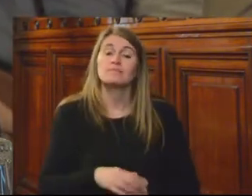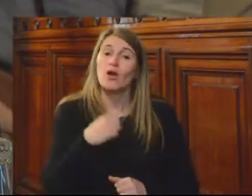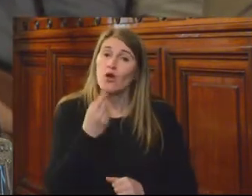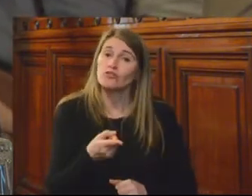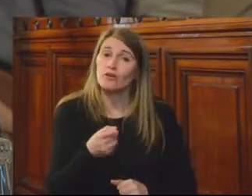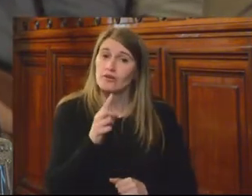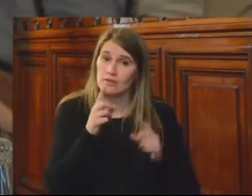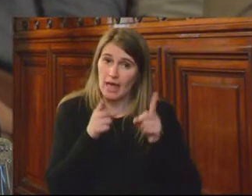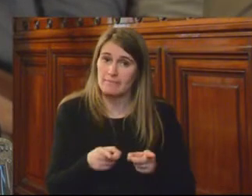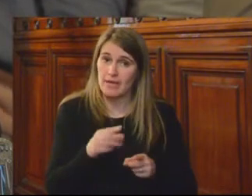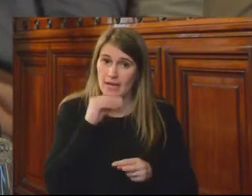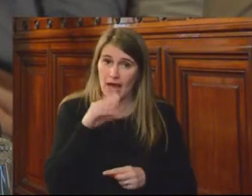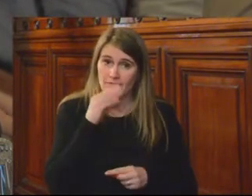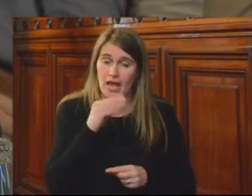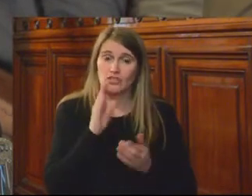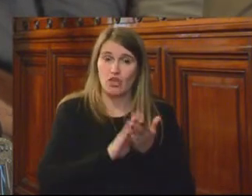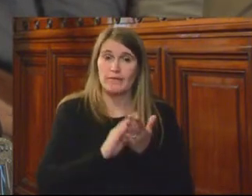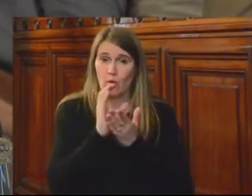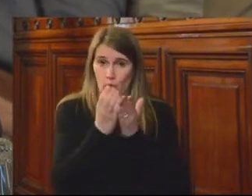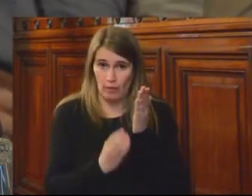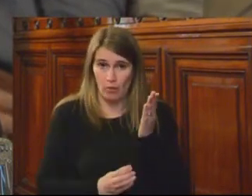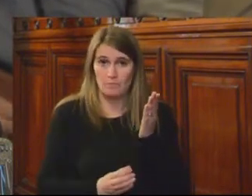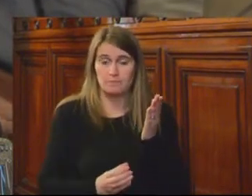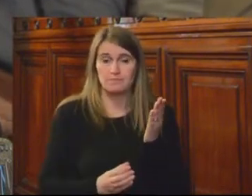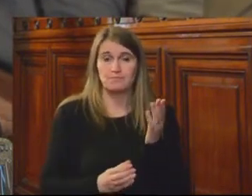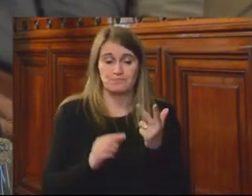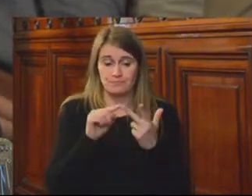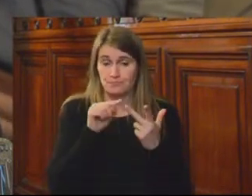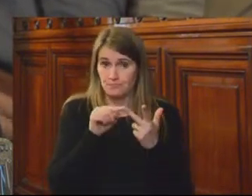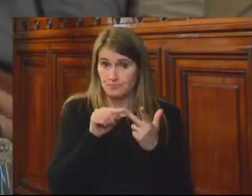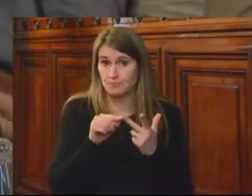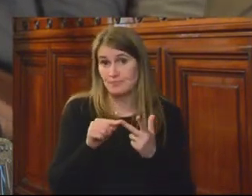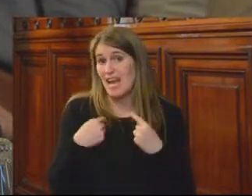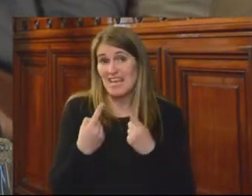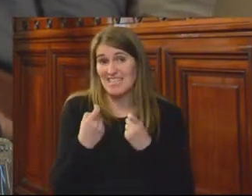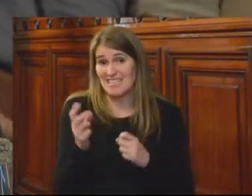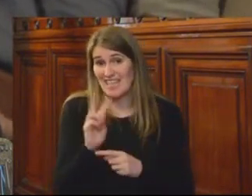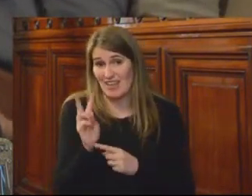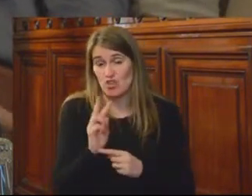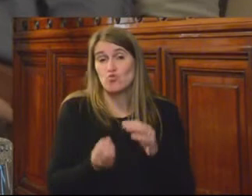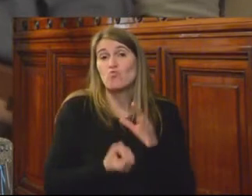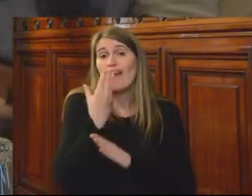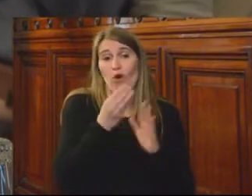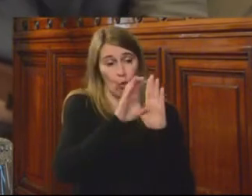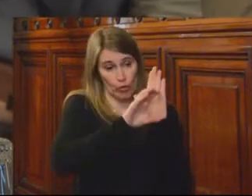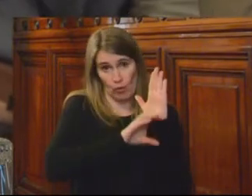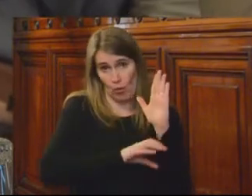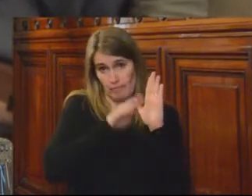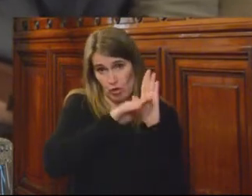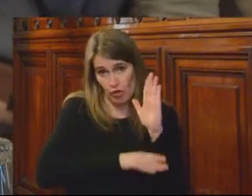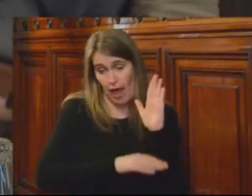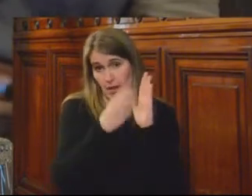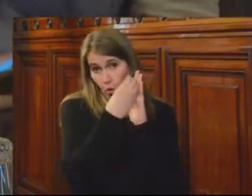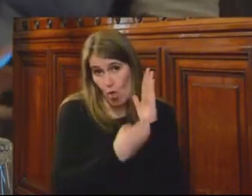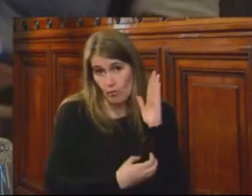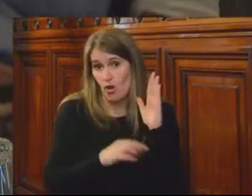dejar hablar del currículum. Efectivamente, en Venezuela era necesario un nuevo currículum. Pensamos que sí, después de 50 años sin